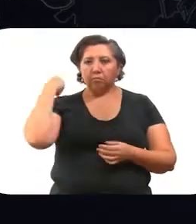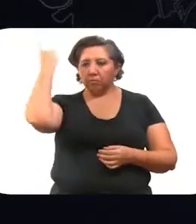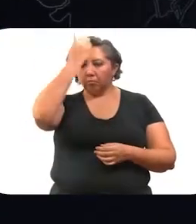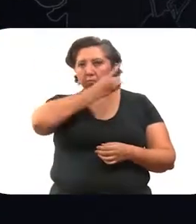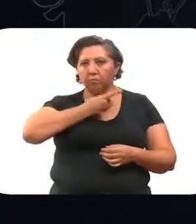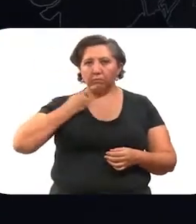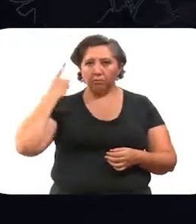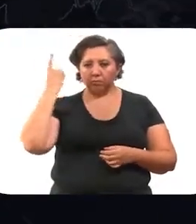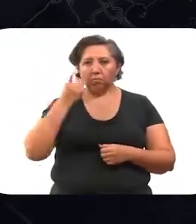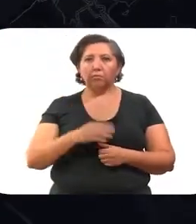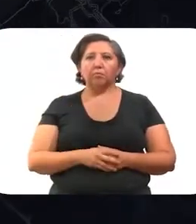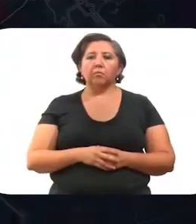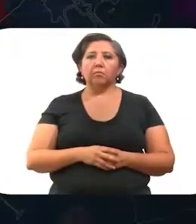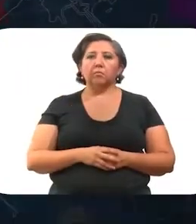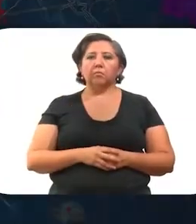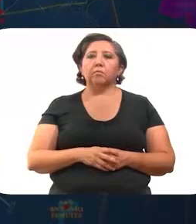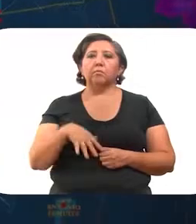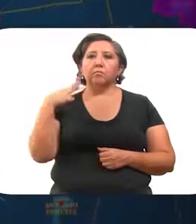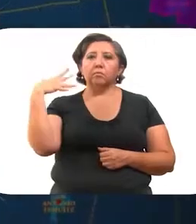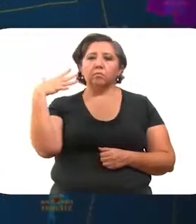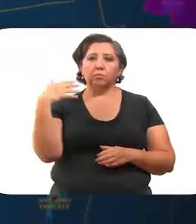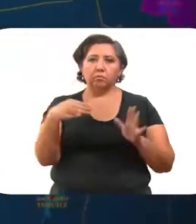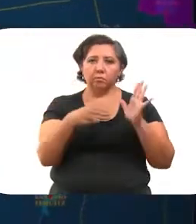se han diagnosticado